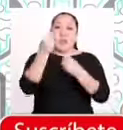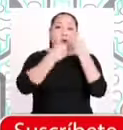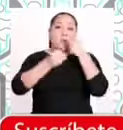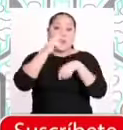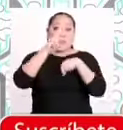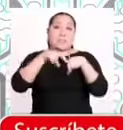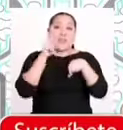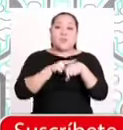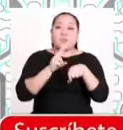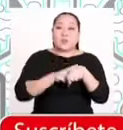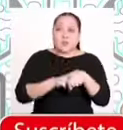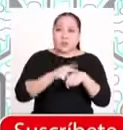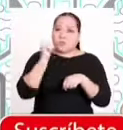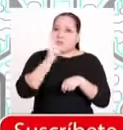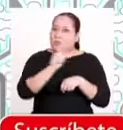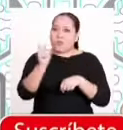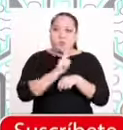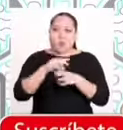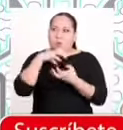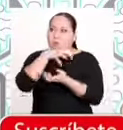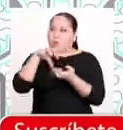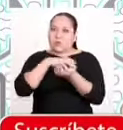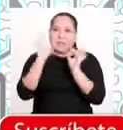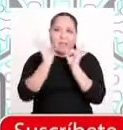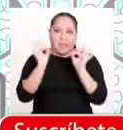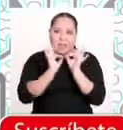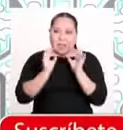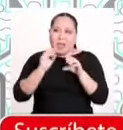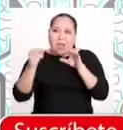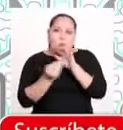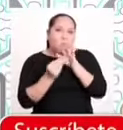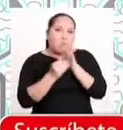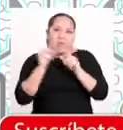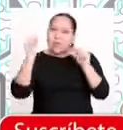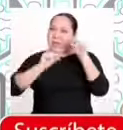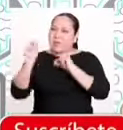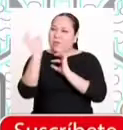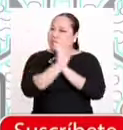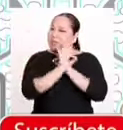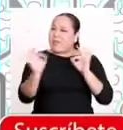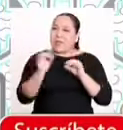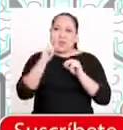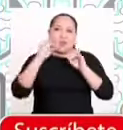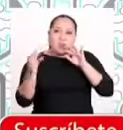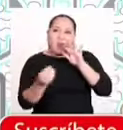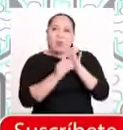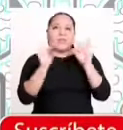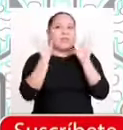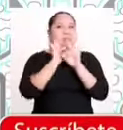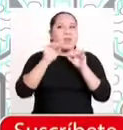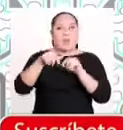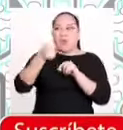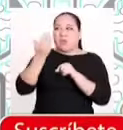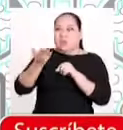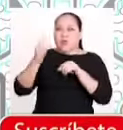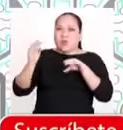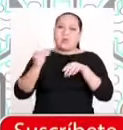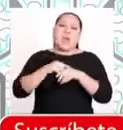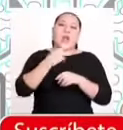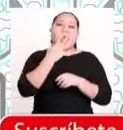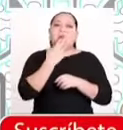alimentos naturales. No son procesados, no tienen ningún agregado químico, no se les añade ningún elemento externo